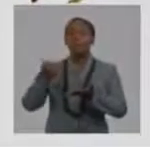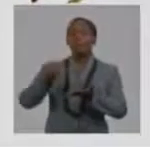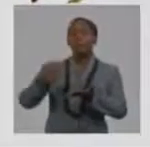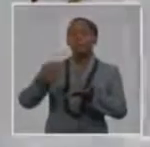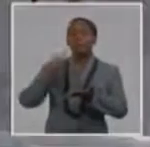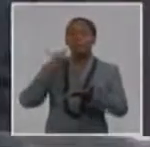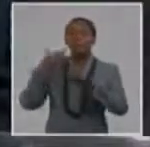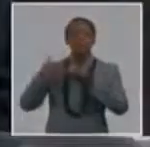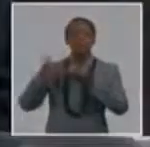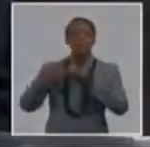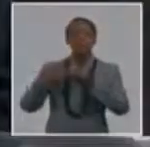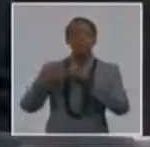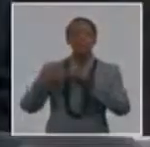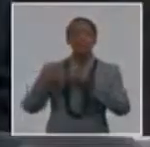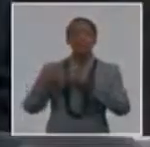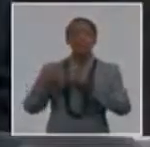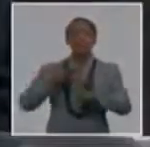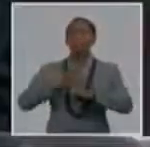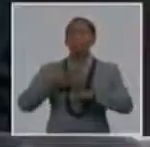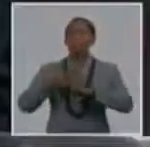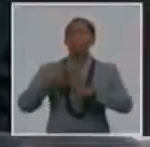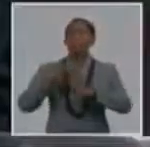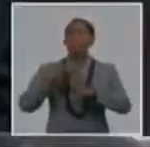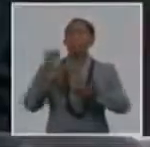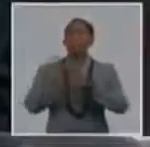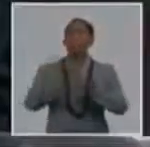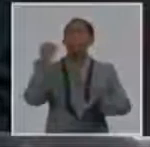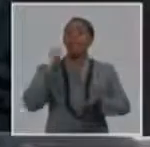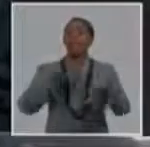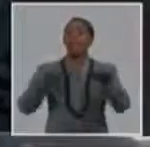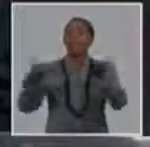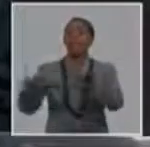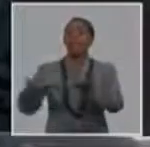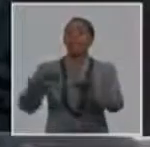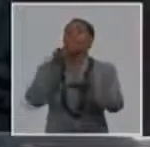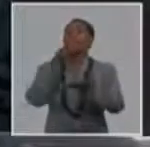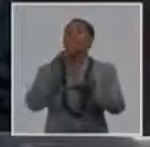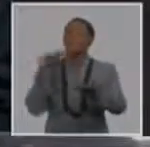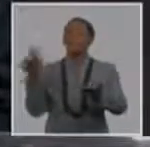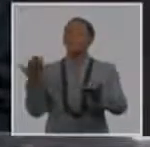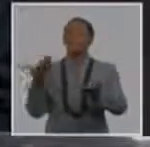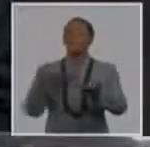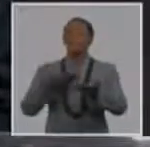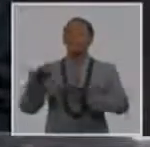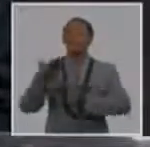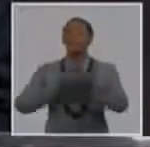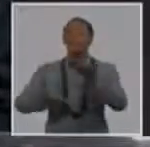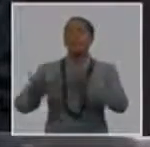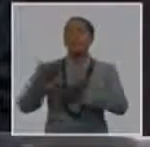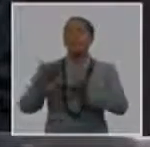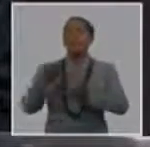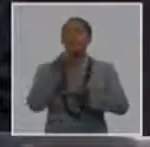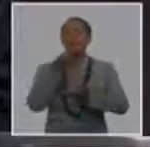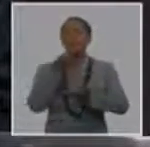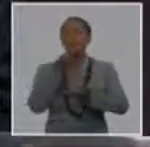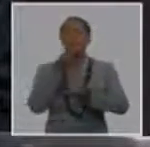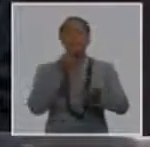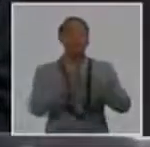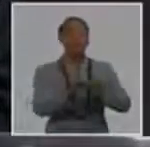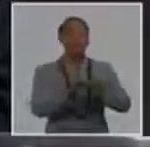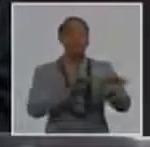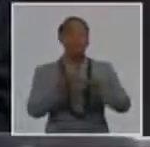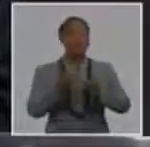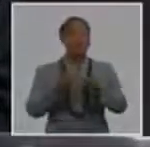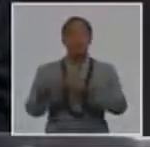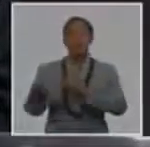son eliminadas, otras son aprobadas, algunas se cambian en ese proceso y van variando de país en país.